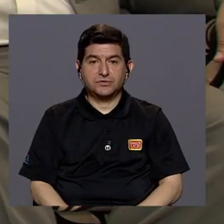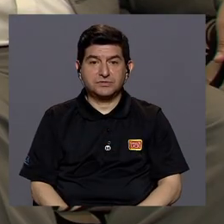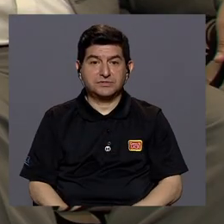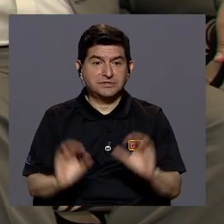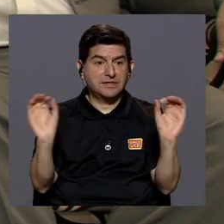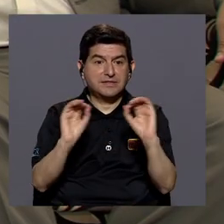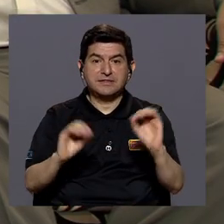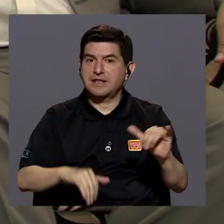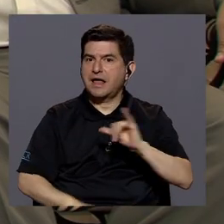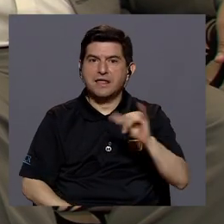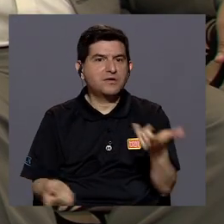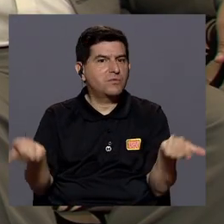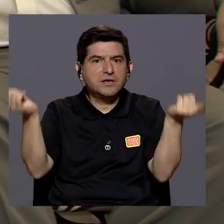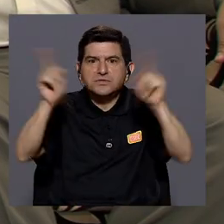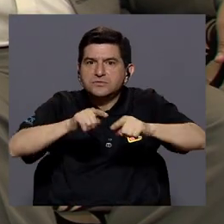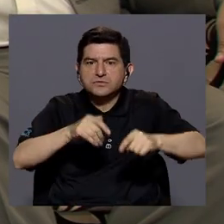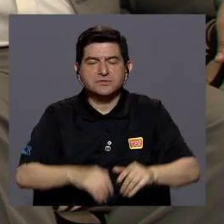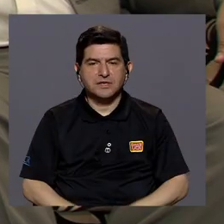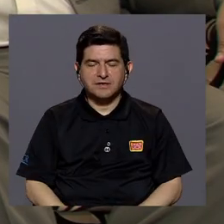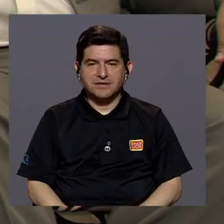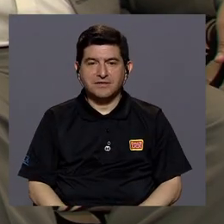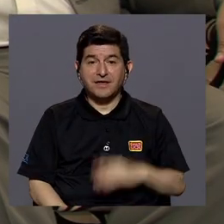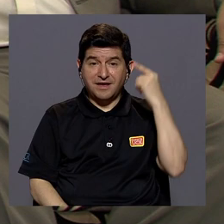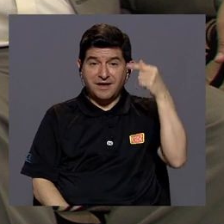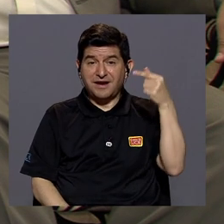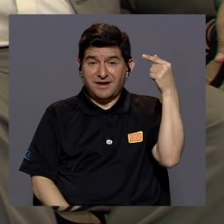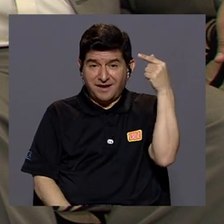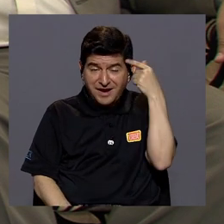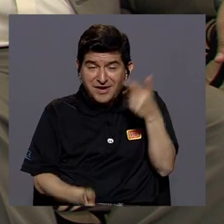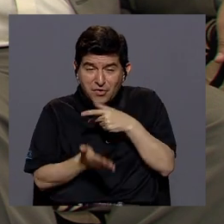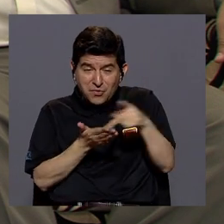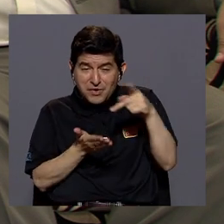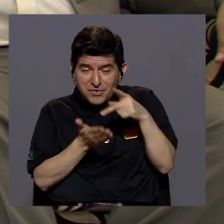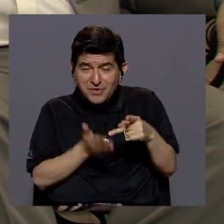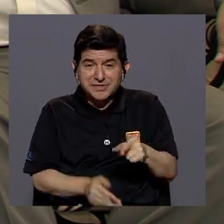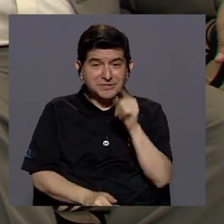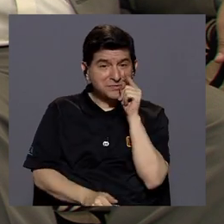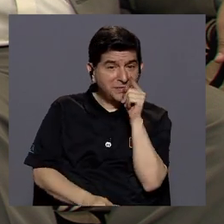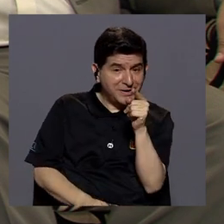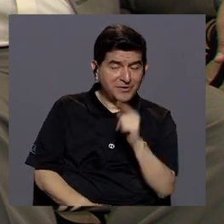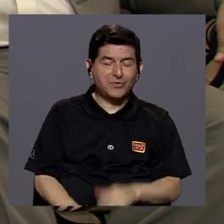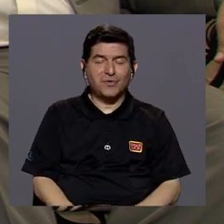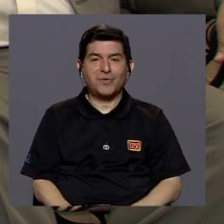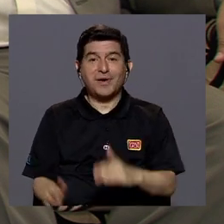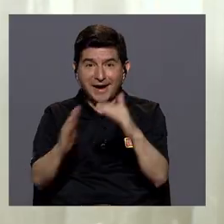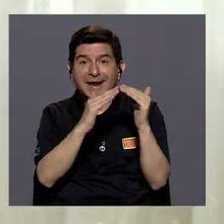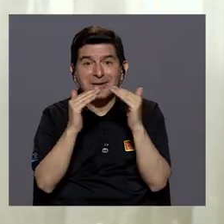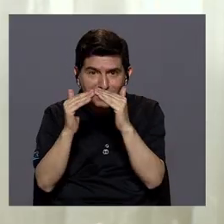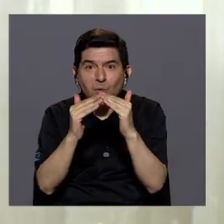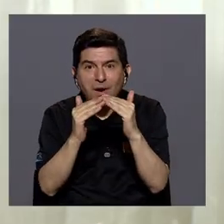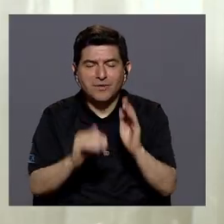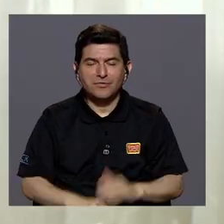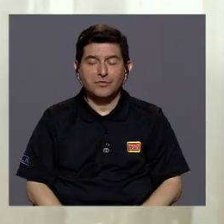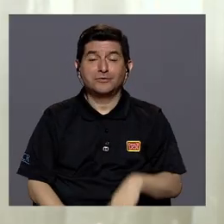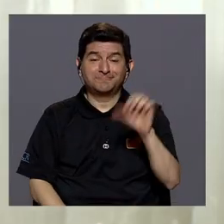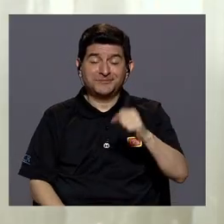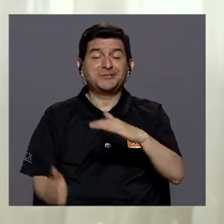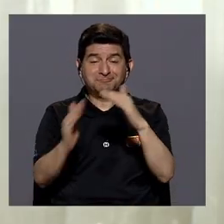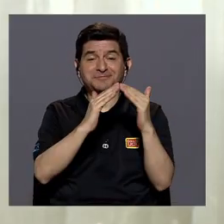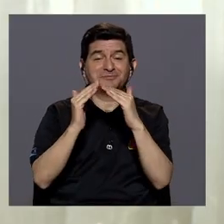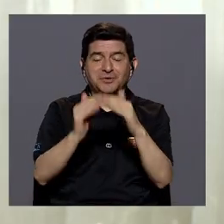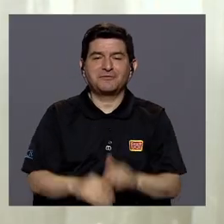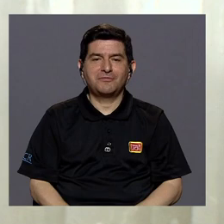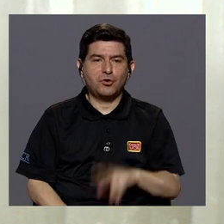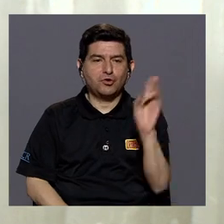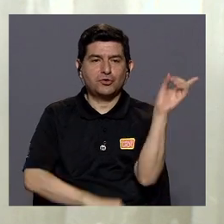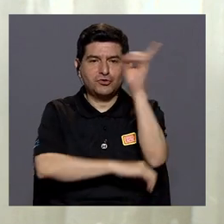igual. El Estado le pagó las prestaciones a ustedes. El pueblo. El pueblo, sí. Y bueno, efectivamente, a los